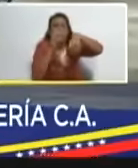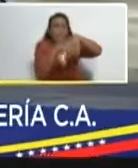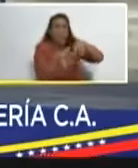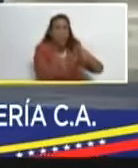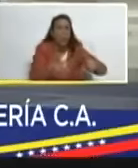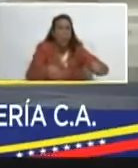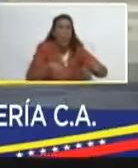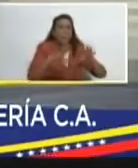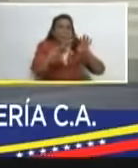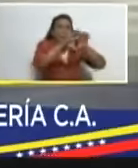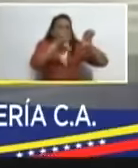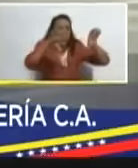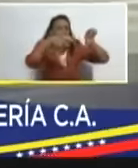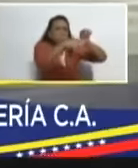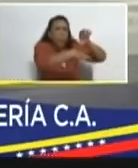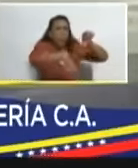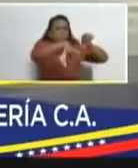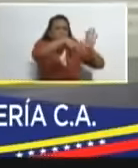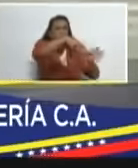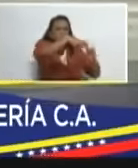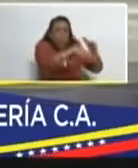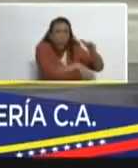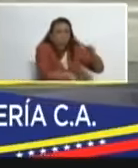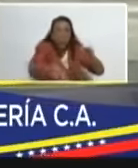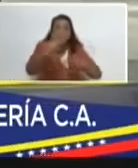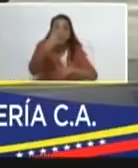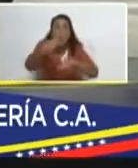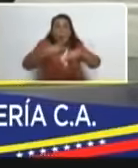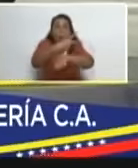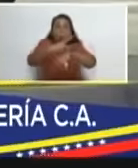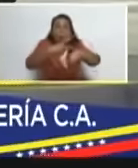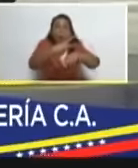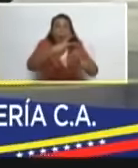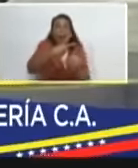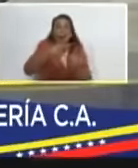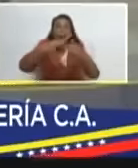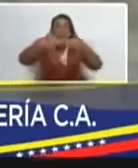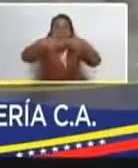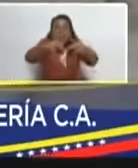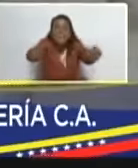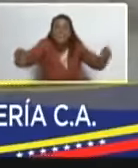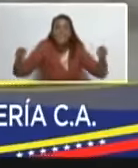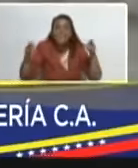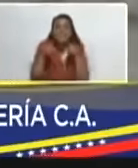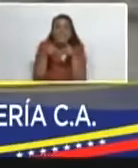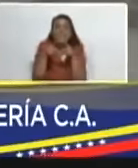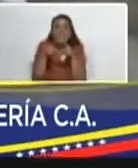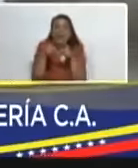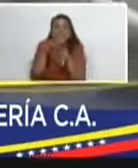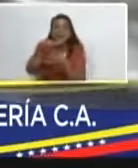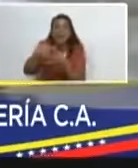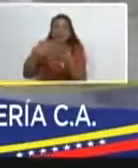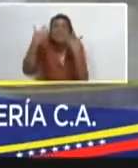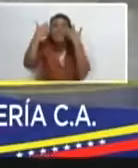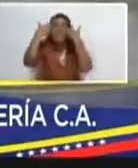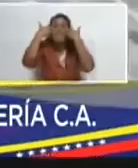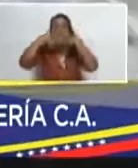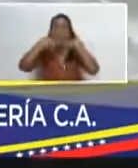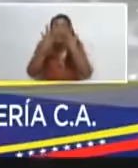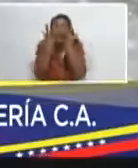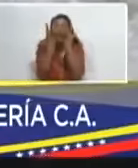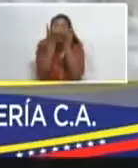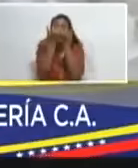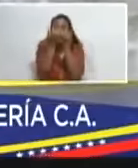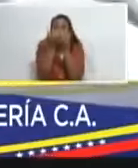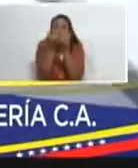que están aquí a la mano derecha, y luego de allí, después de 2 horas, pasa a estas piscinas para llevar un proceso de deshidratación.